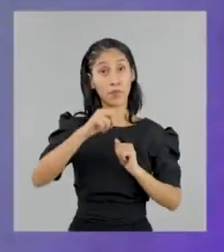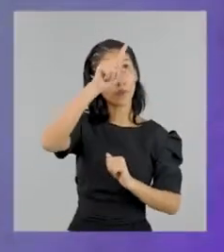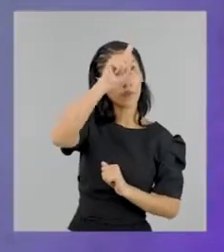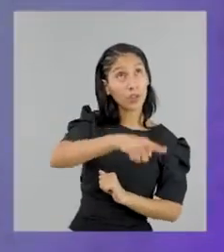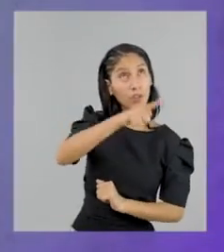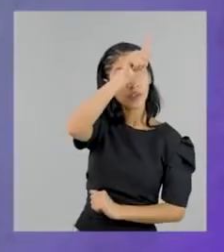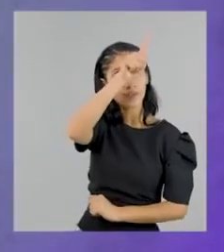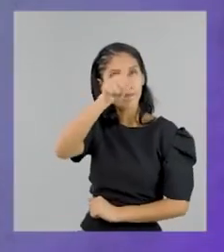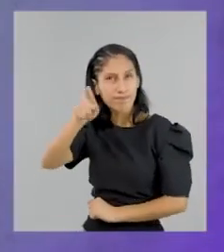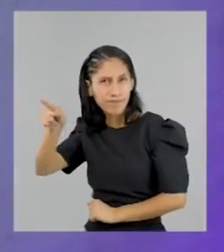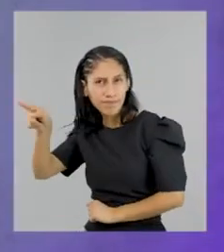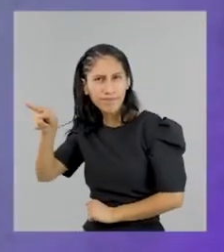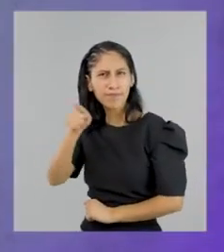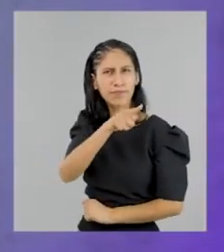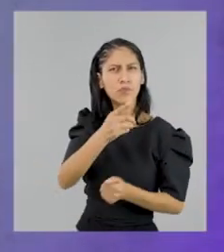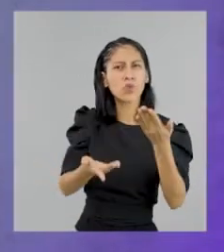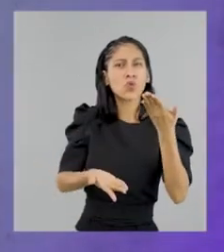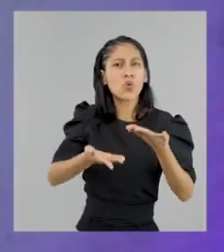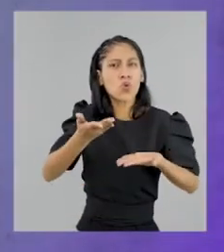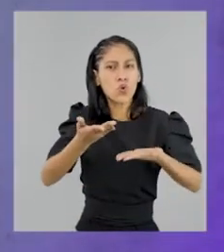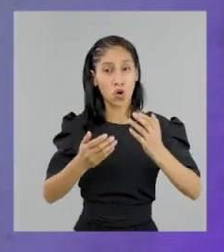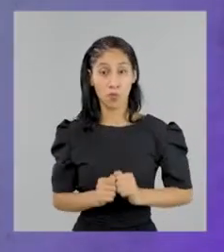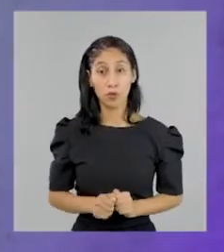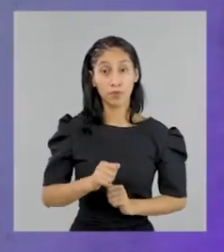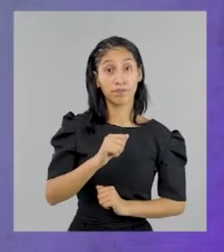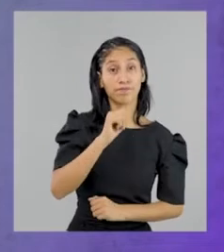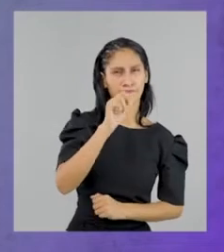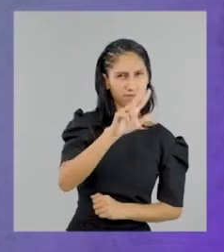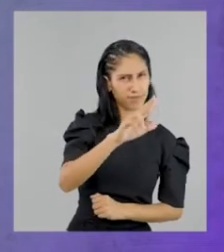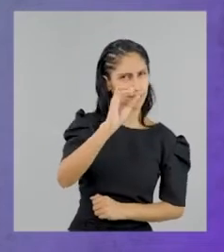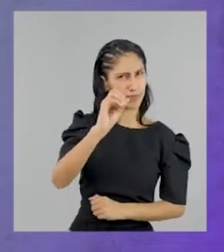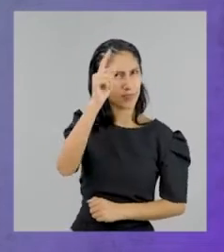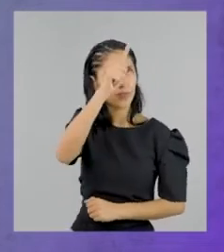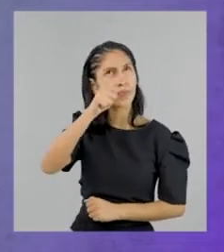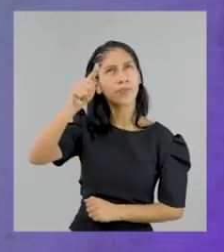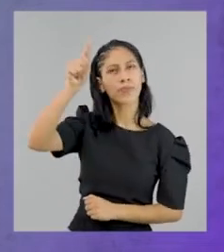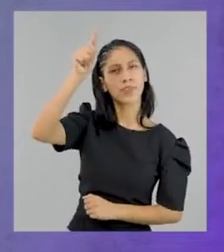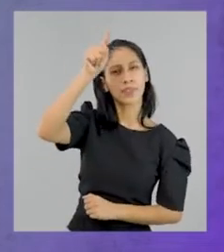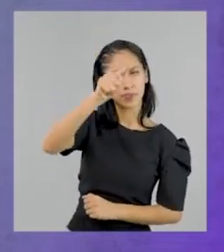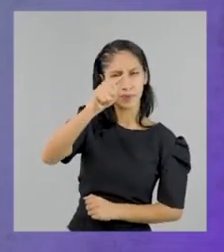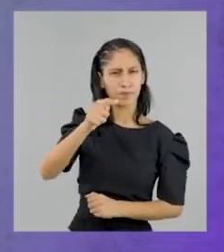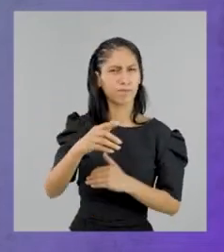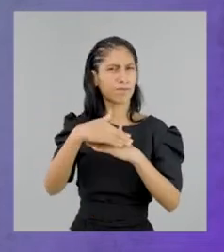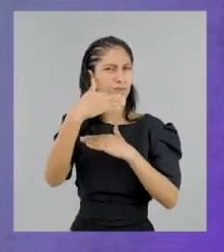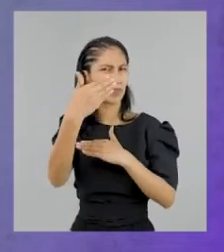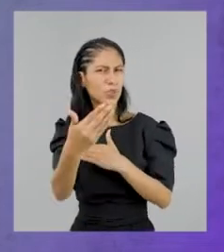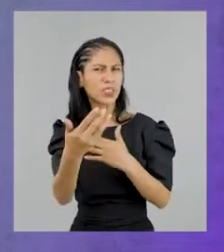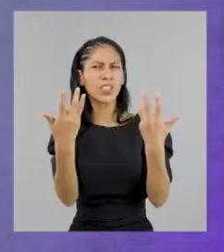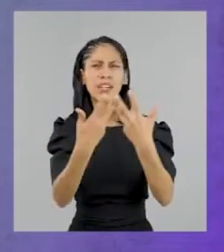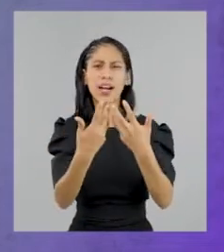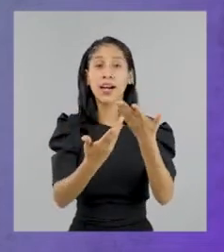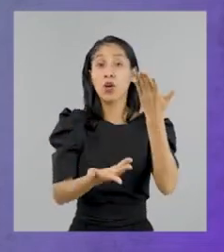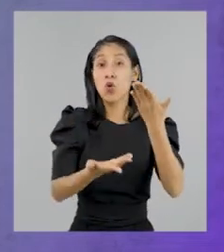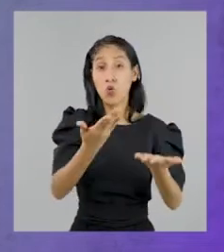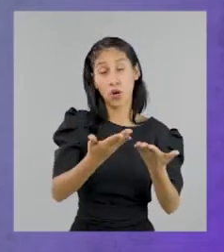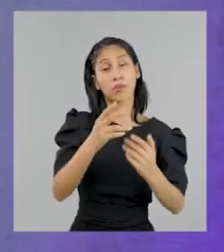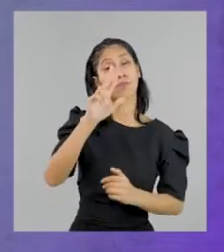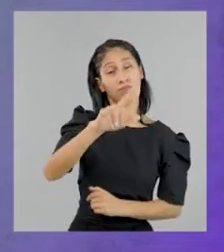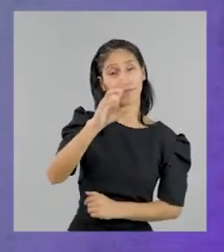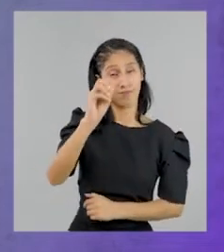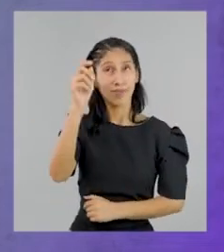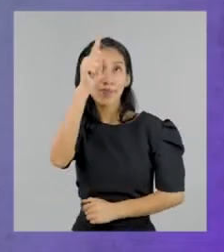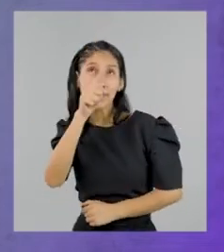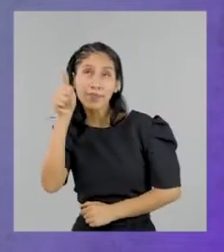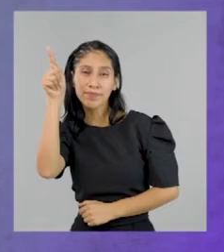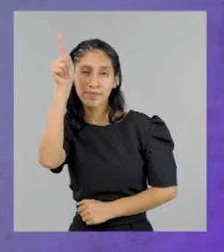Relacionamos el lado opuesto y el lado adyacente al ángulo de 30 grados. Esa relación es la tangente